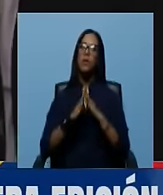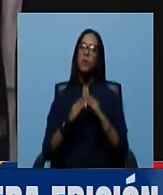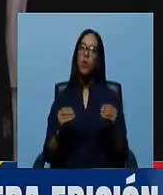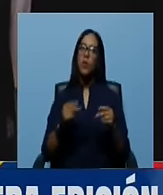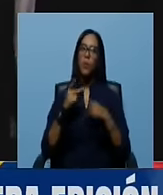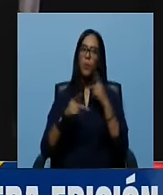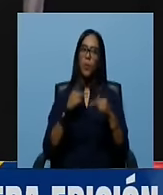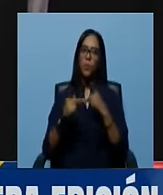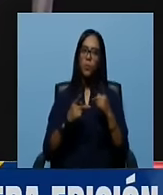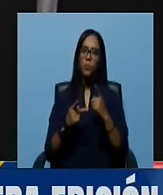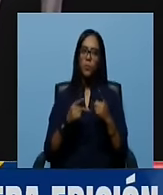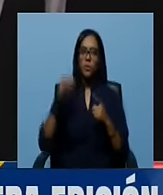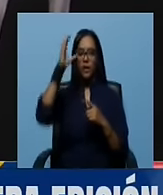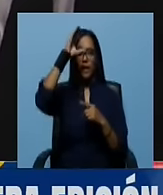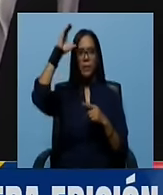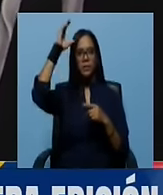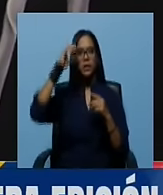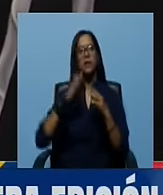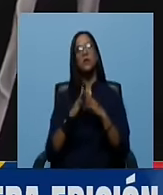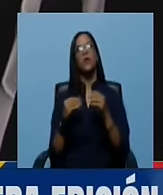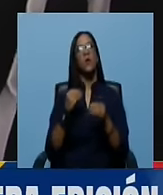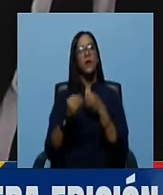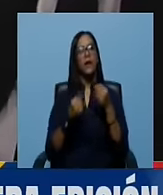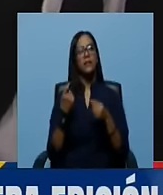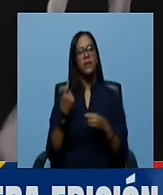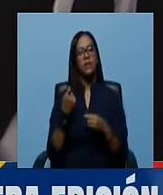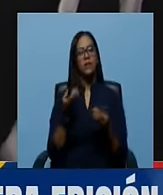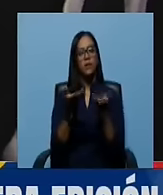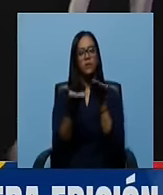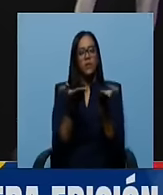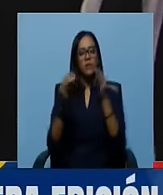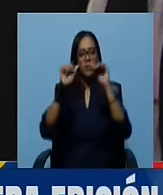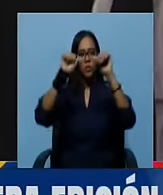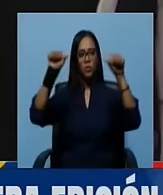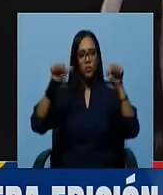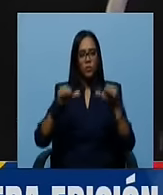de calidad, todo lo que hace falta en un servicio turístico.